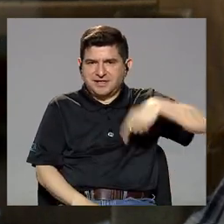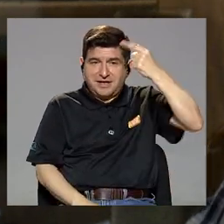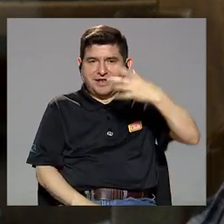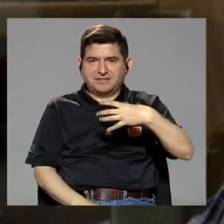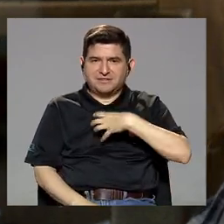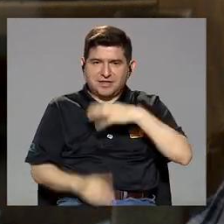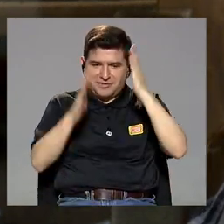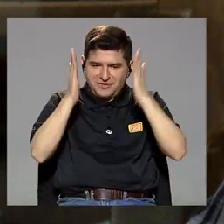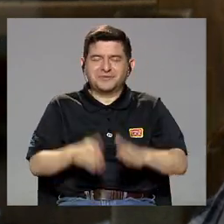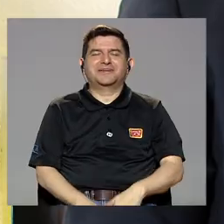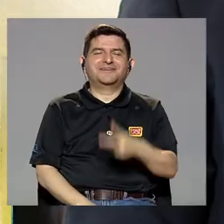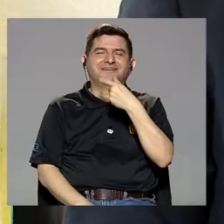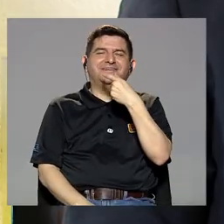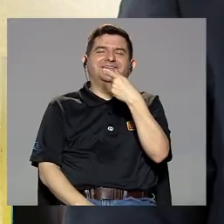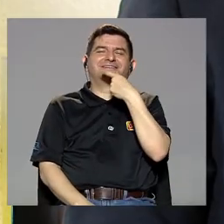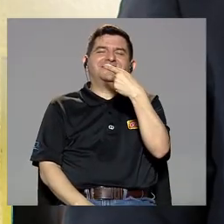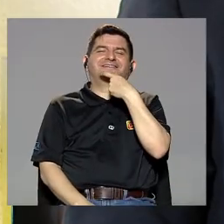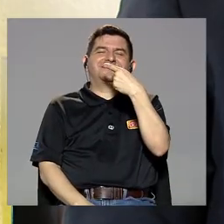pasa